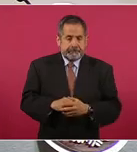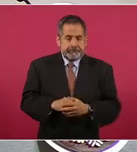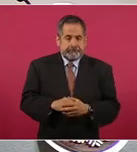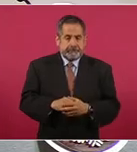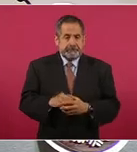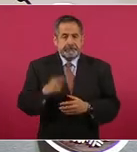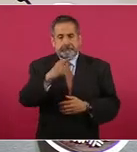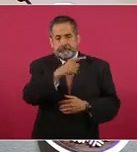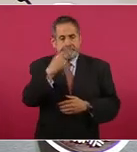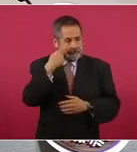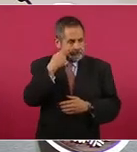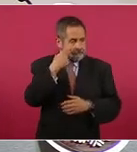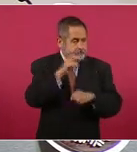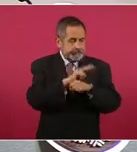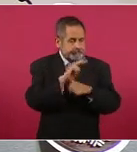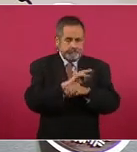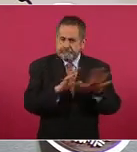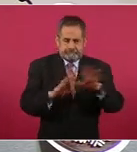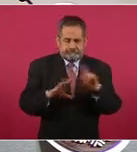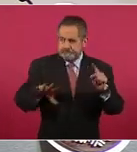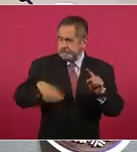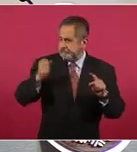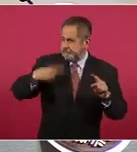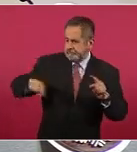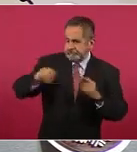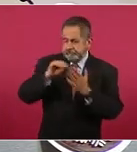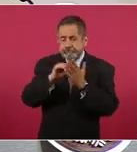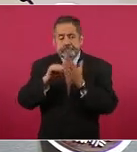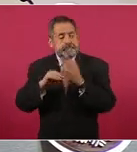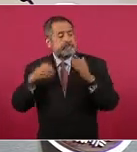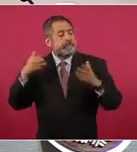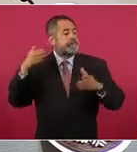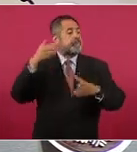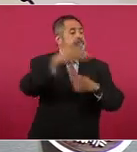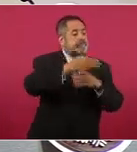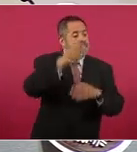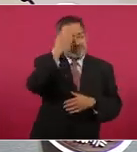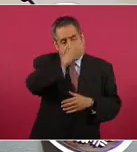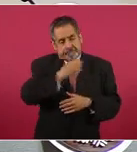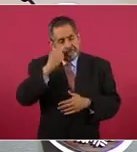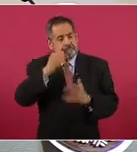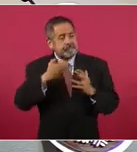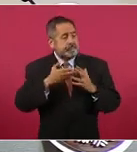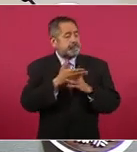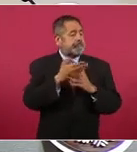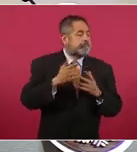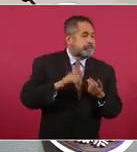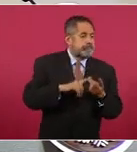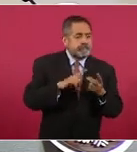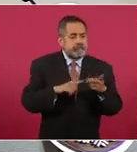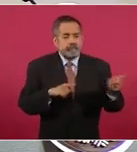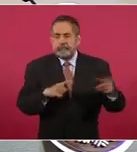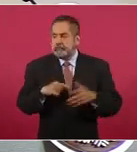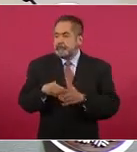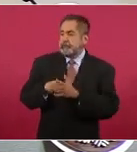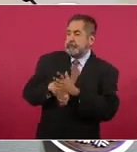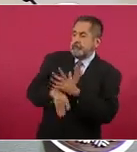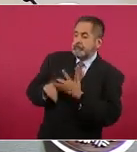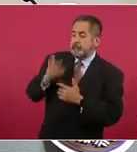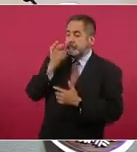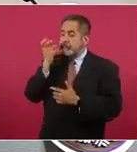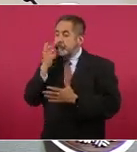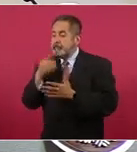la fiscalización, pero los esfuerzos que se han hecho de auditorías que han identificado por dónde eluden y evaden los